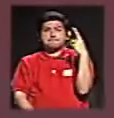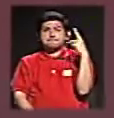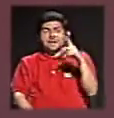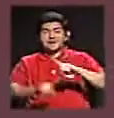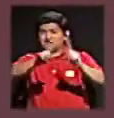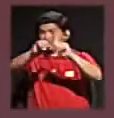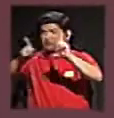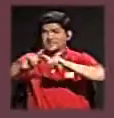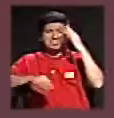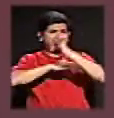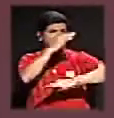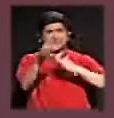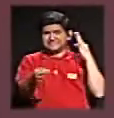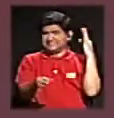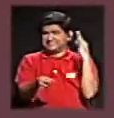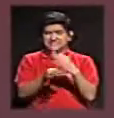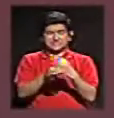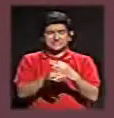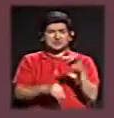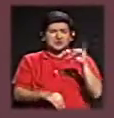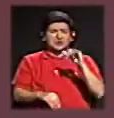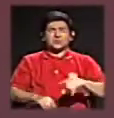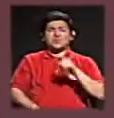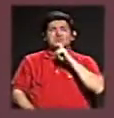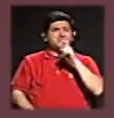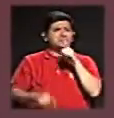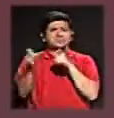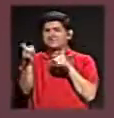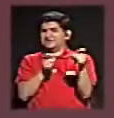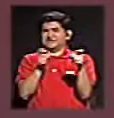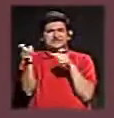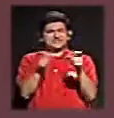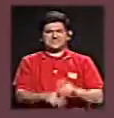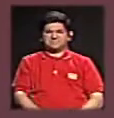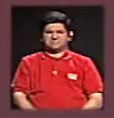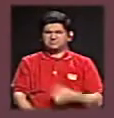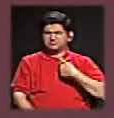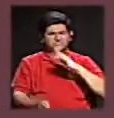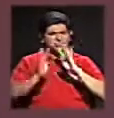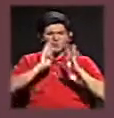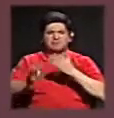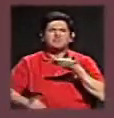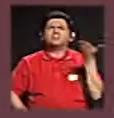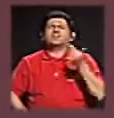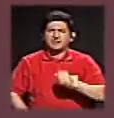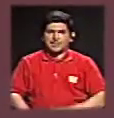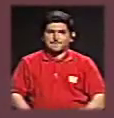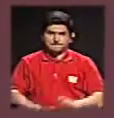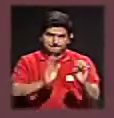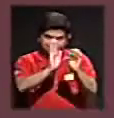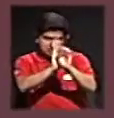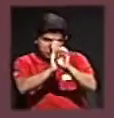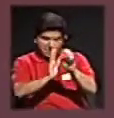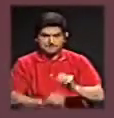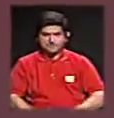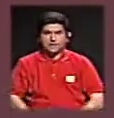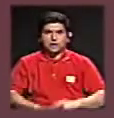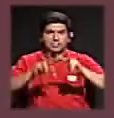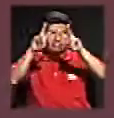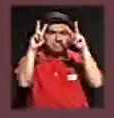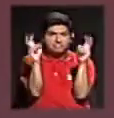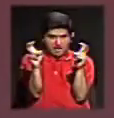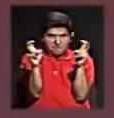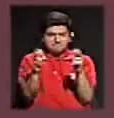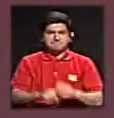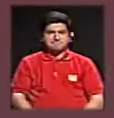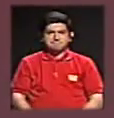muy diversa naturaleza y de muy difícil manejo. ¿A qué me refiero? Me refiero, por ejemplo, al tema de